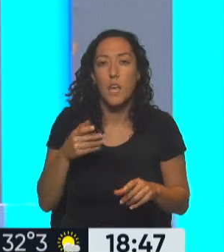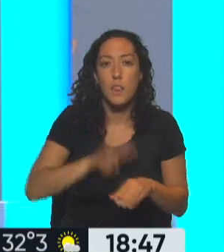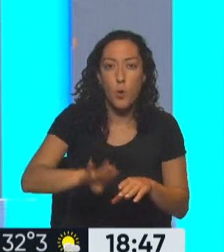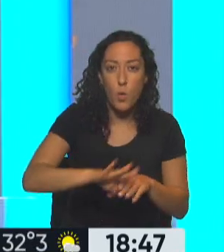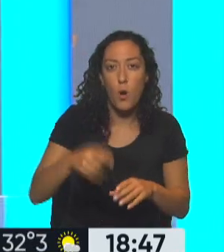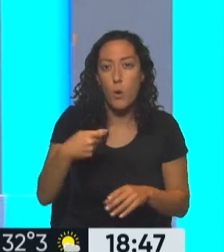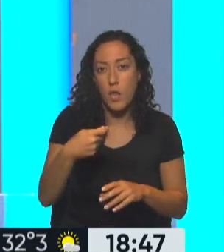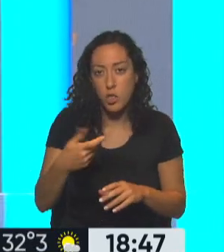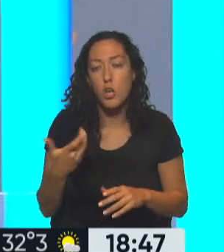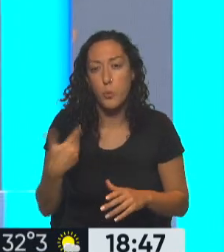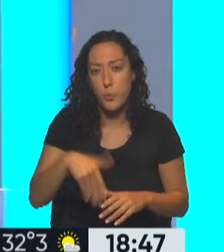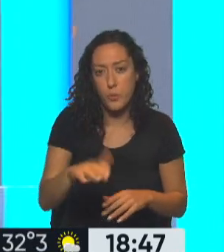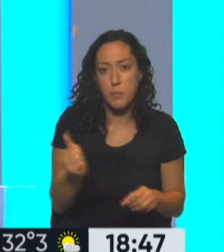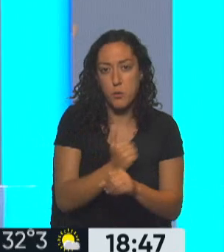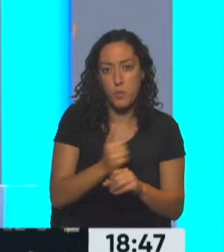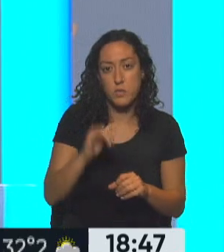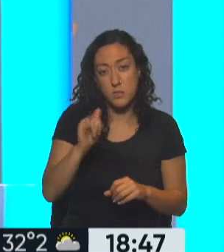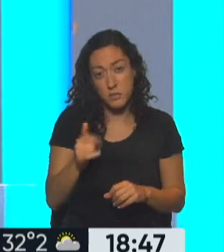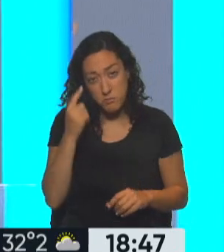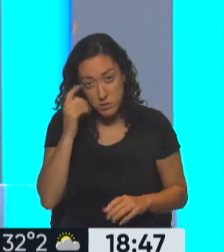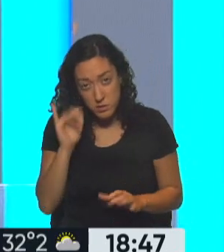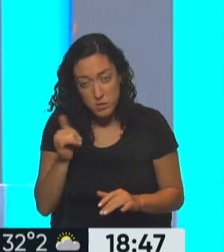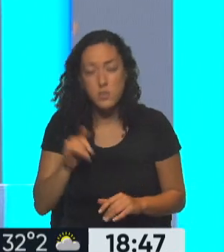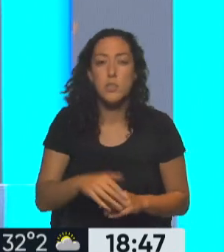Esperemos que sí, ¿no? Sí, va a salir. ¿Sí va a salir? Va a salir la